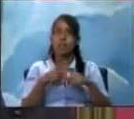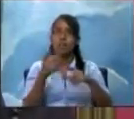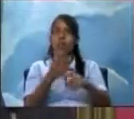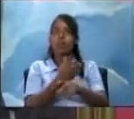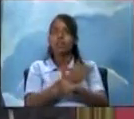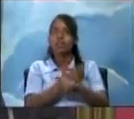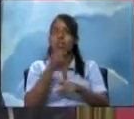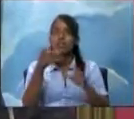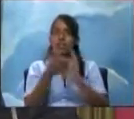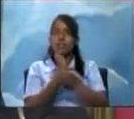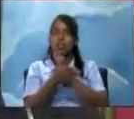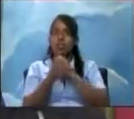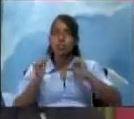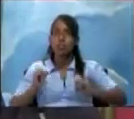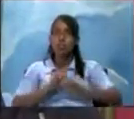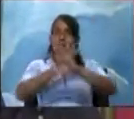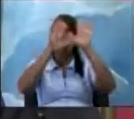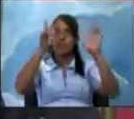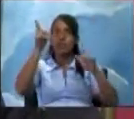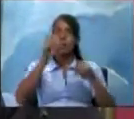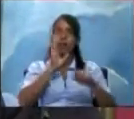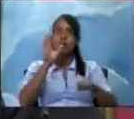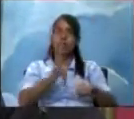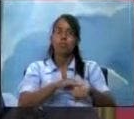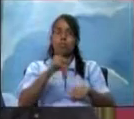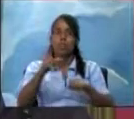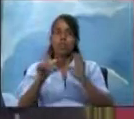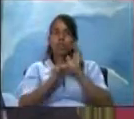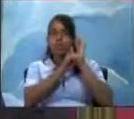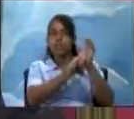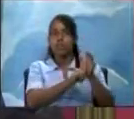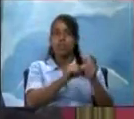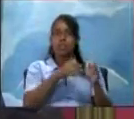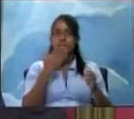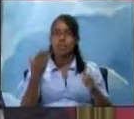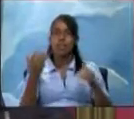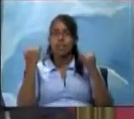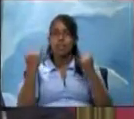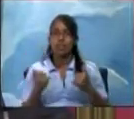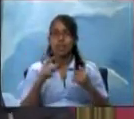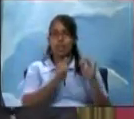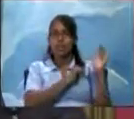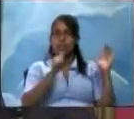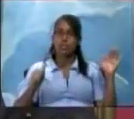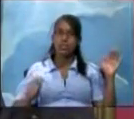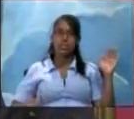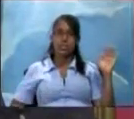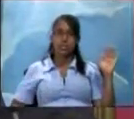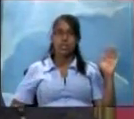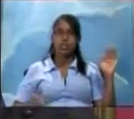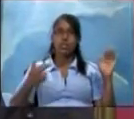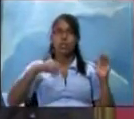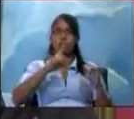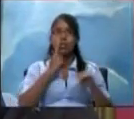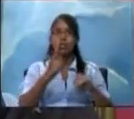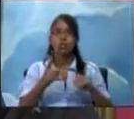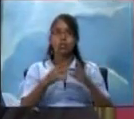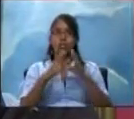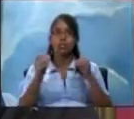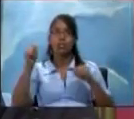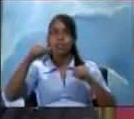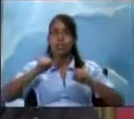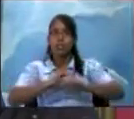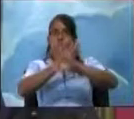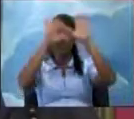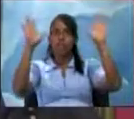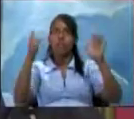de ese acontecimiento maravilloso, se van a cumplir estas señales que ya el Señor lo ha dicho y lo está